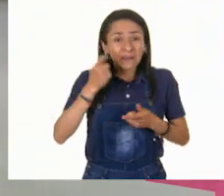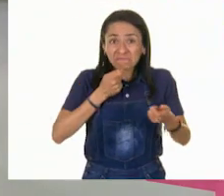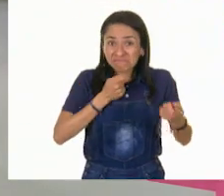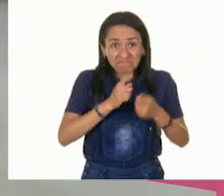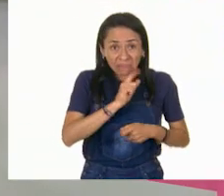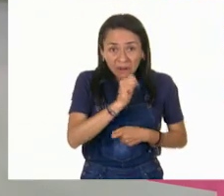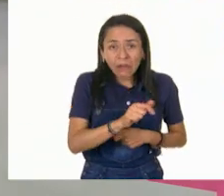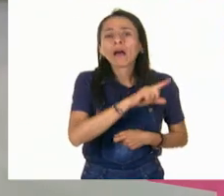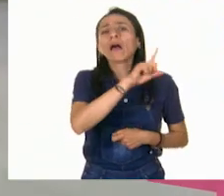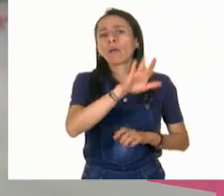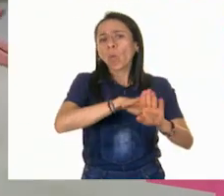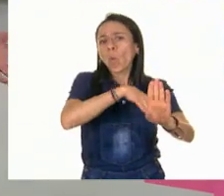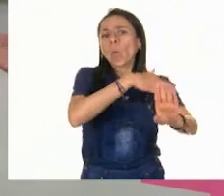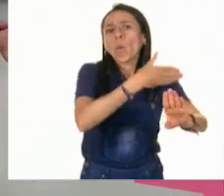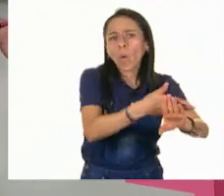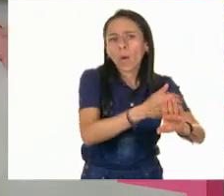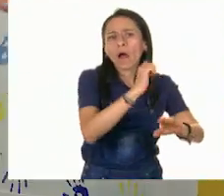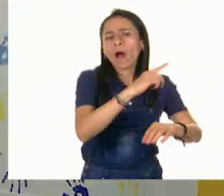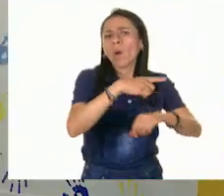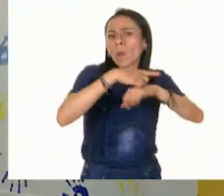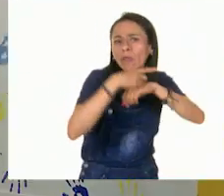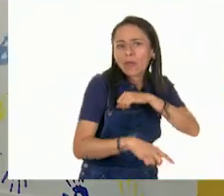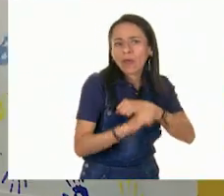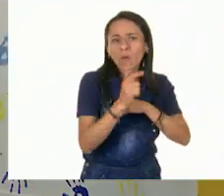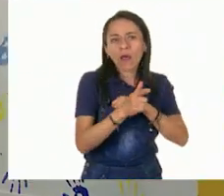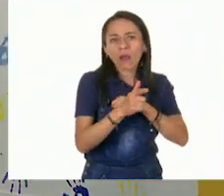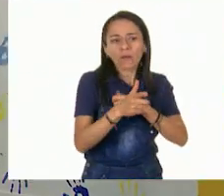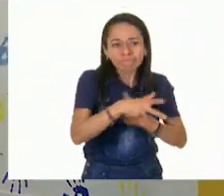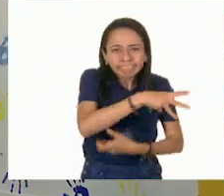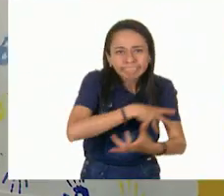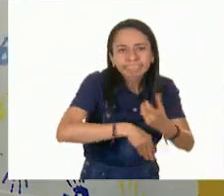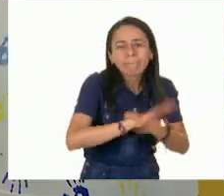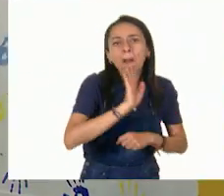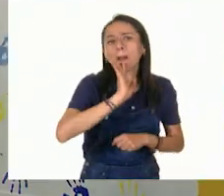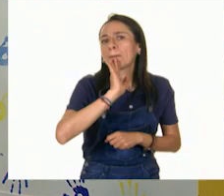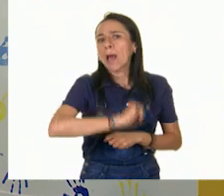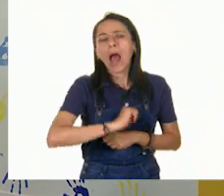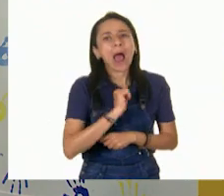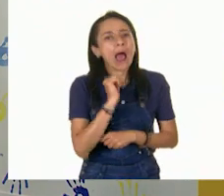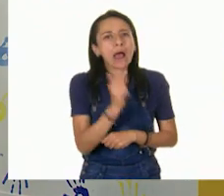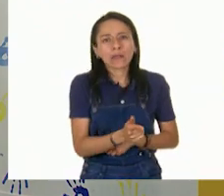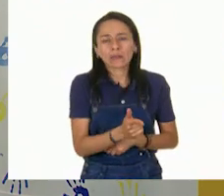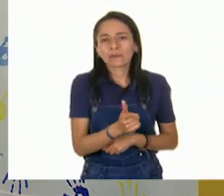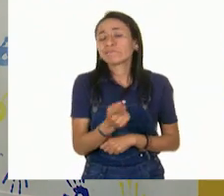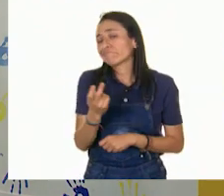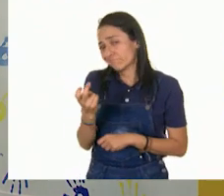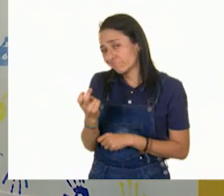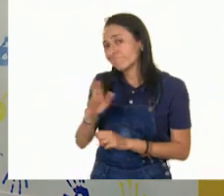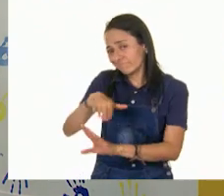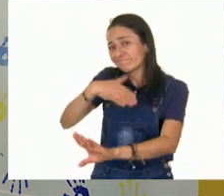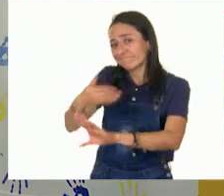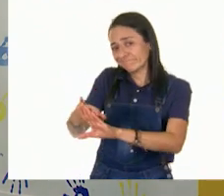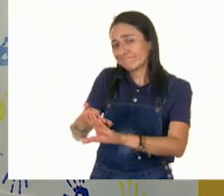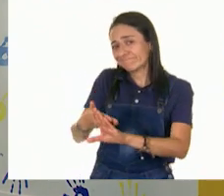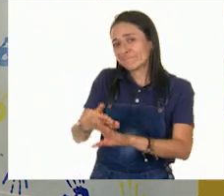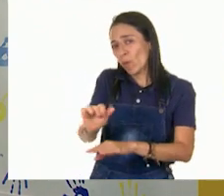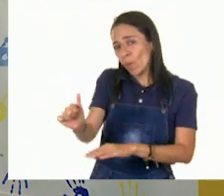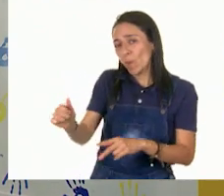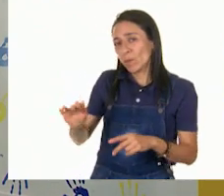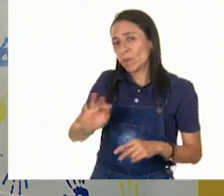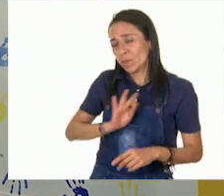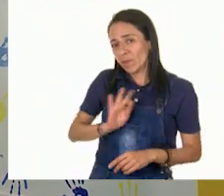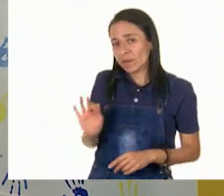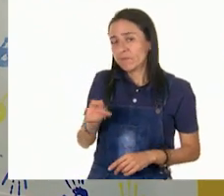que no nos diera beneficios, ¿verdad? Sí, podría causarle malestar a alguien, pero eso se los dejo para que lo investiguen en esta clase. Yo